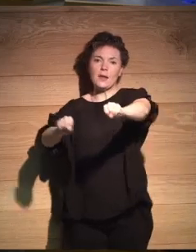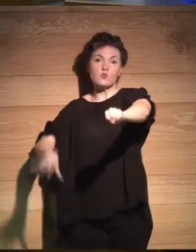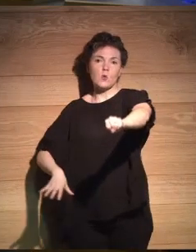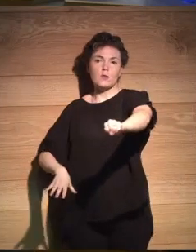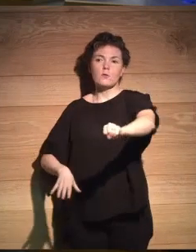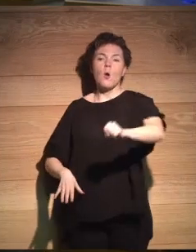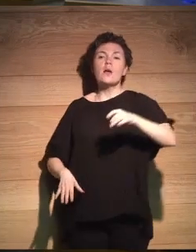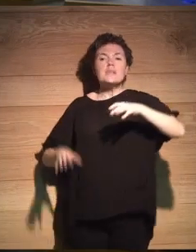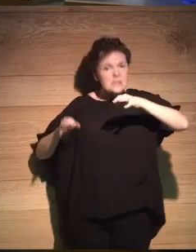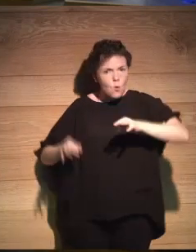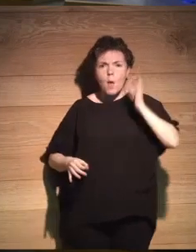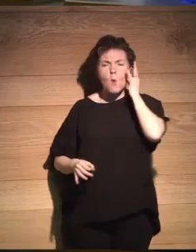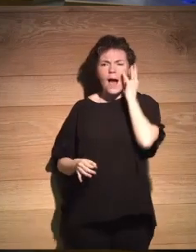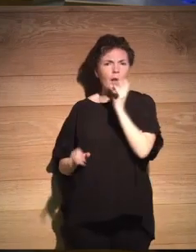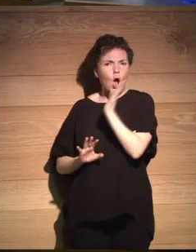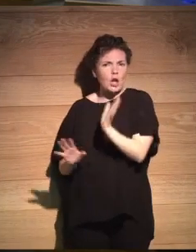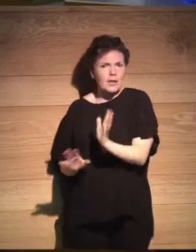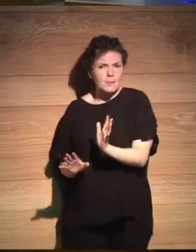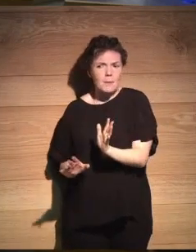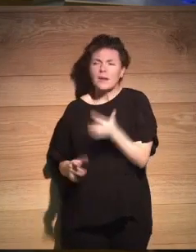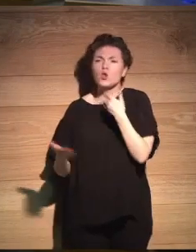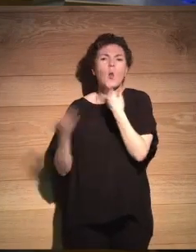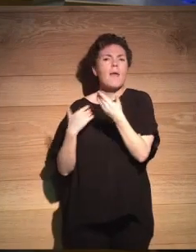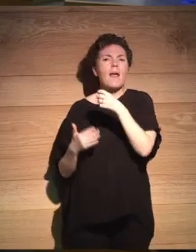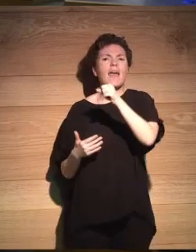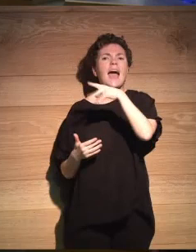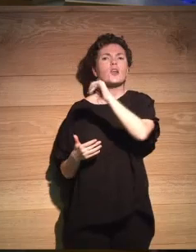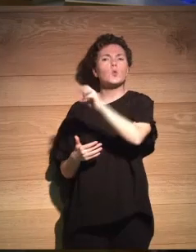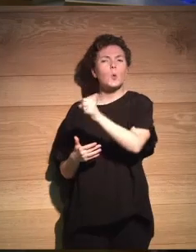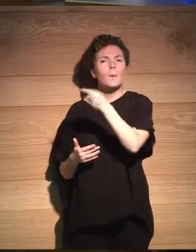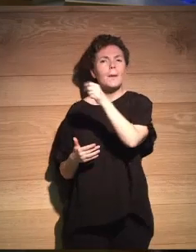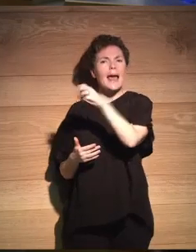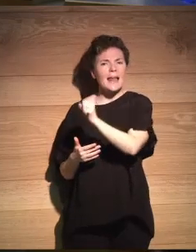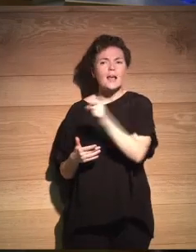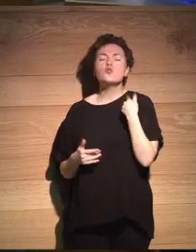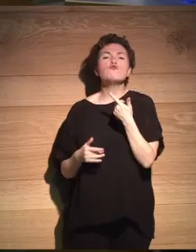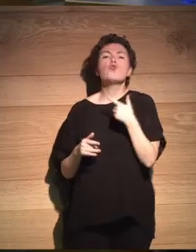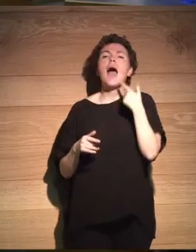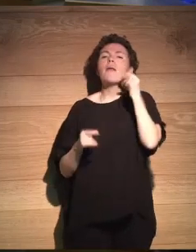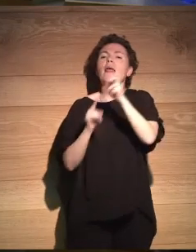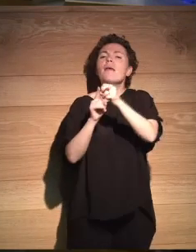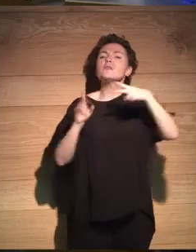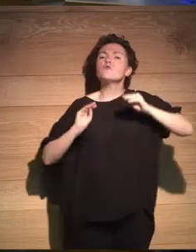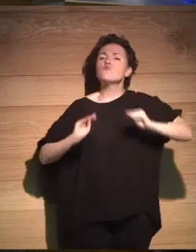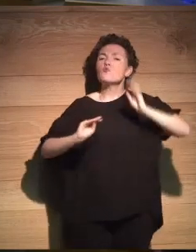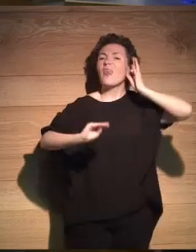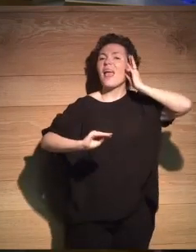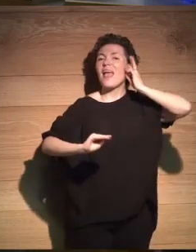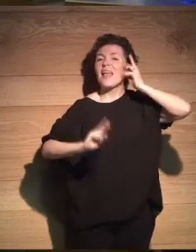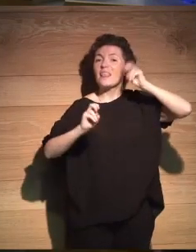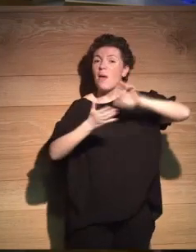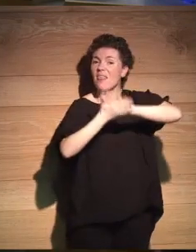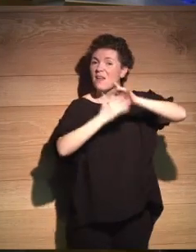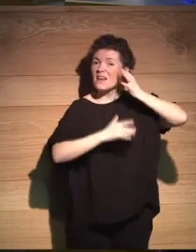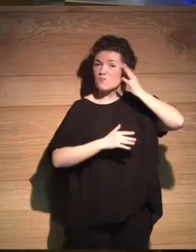un horror. Si yo no lo dudo, pero es que yo no he hablado de Arturo Barea. Es que yo he quería hablado llegar... de la visión de ella sobre las